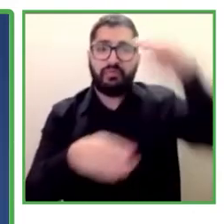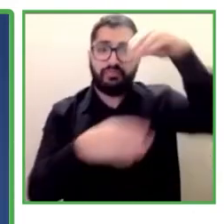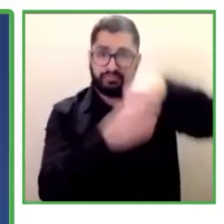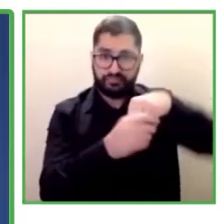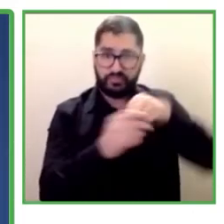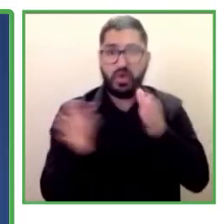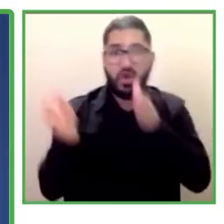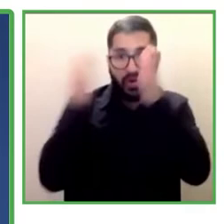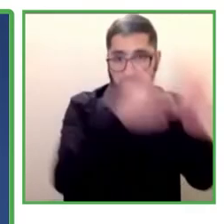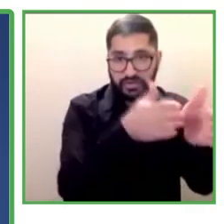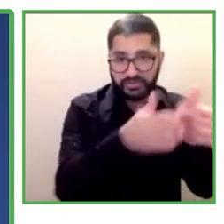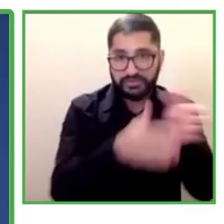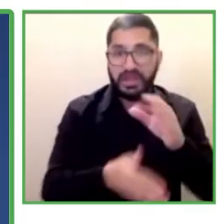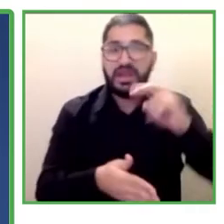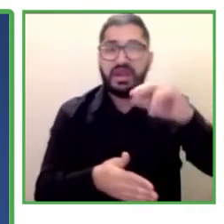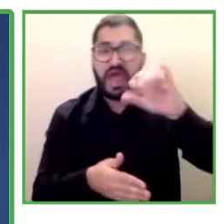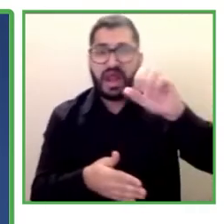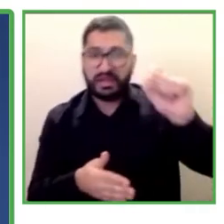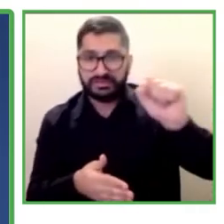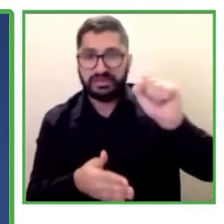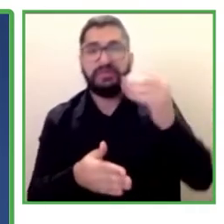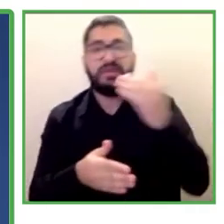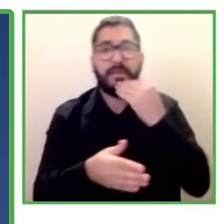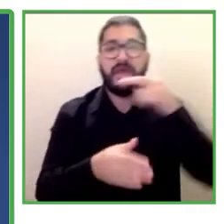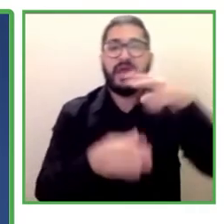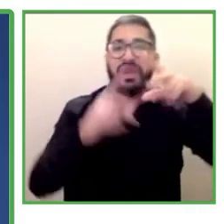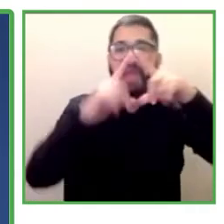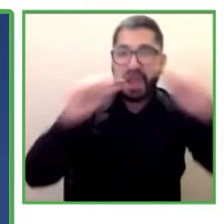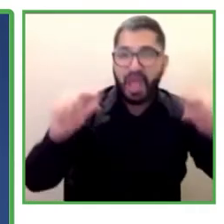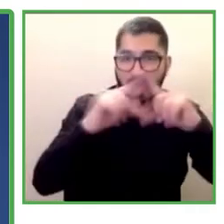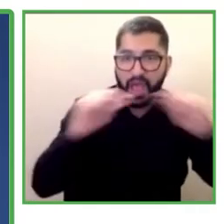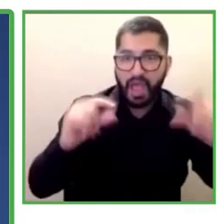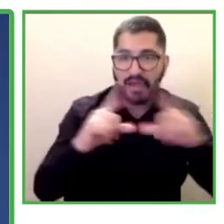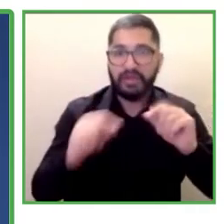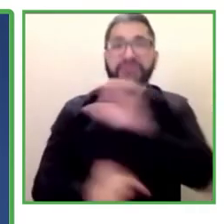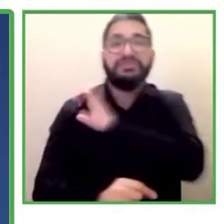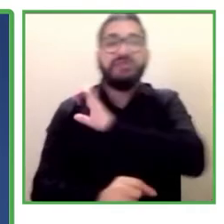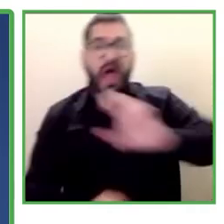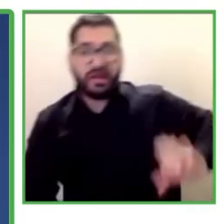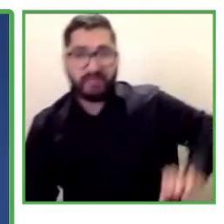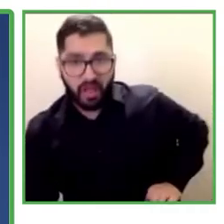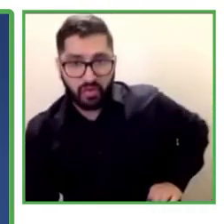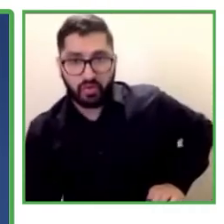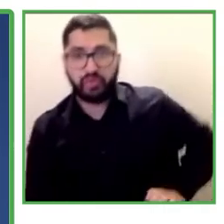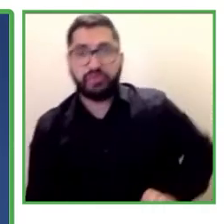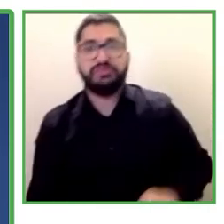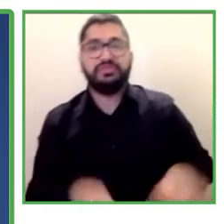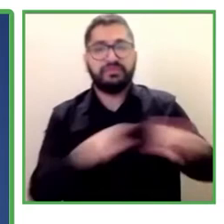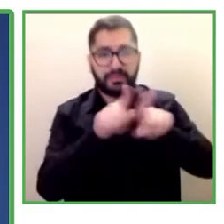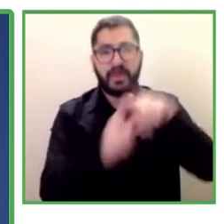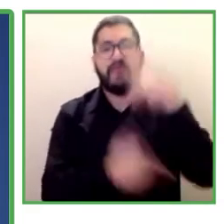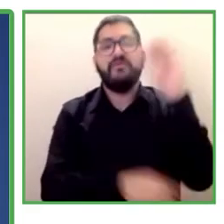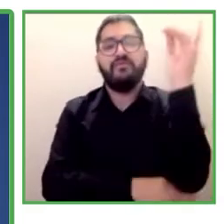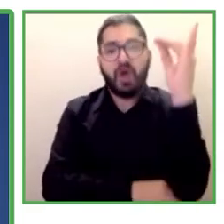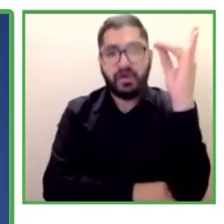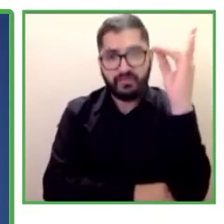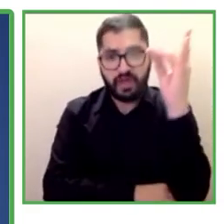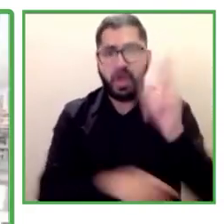así como participar de manera activa en otros programas y redes internacionales que trabajan a favor de las personas con